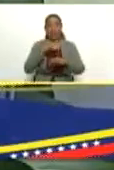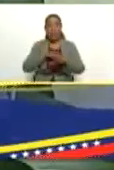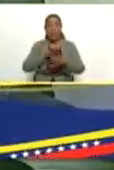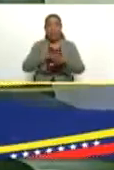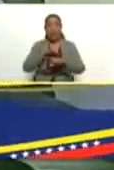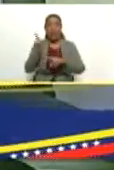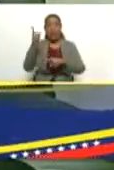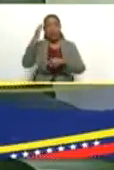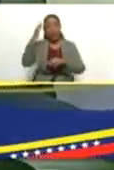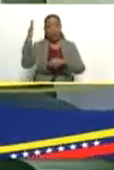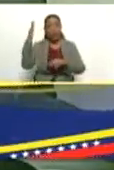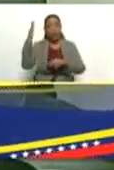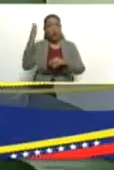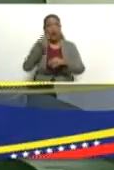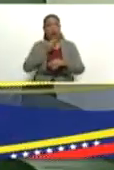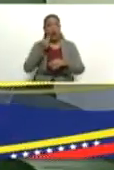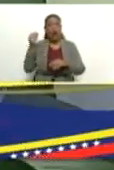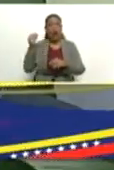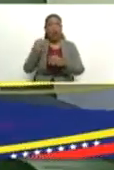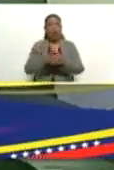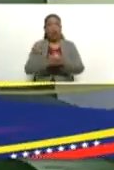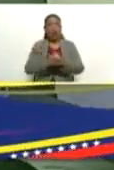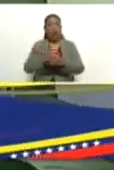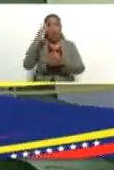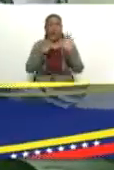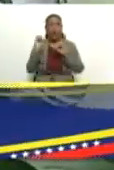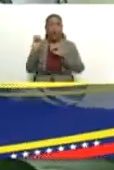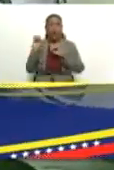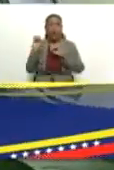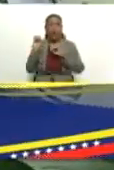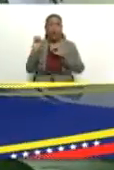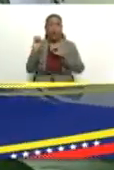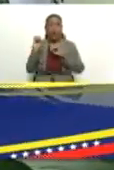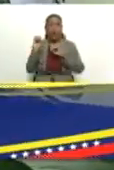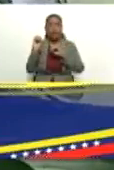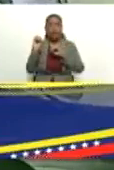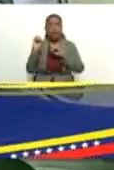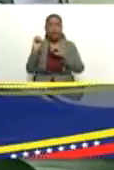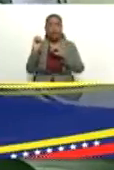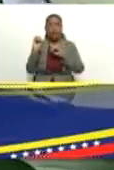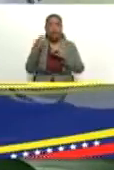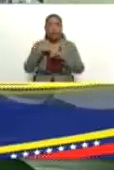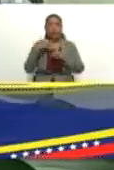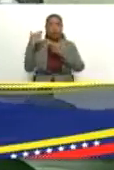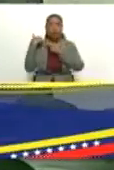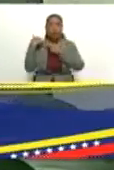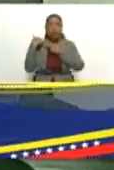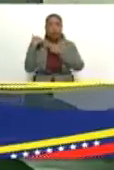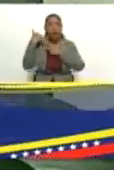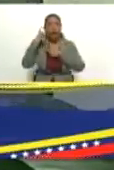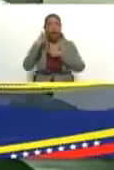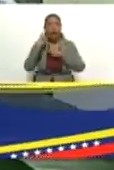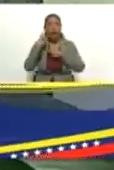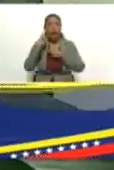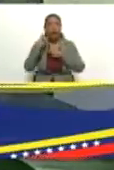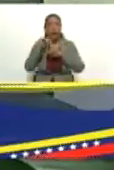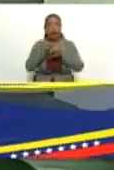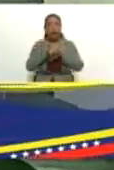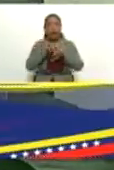los sueños de nuestra juventud. Los sueños que inculcó, que nos ocupa, que tenemos la inmensa mayoría,